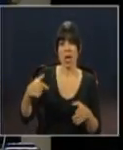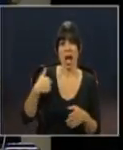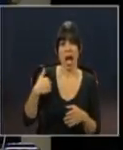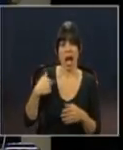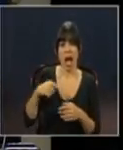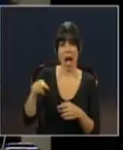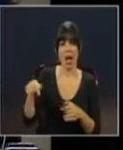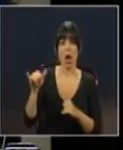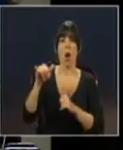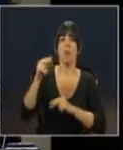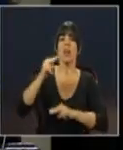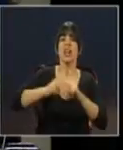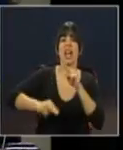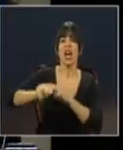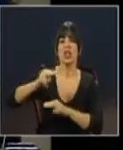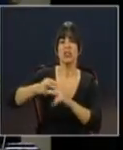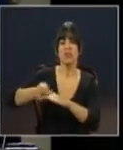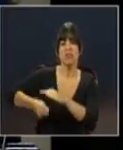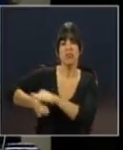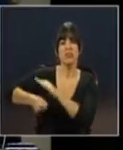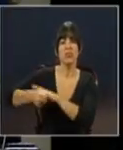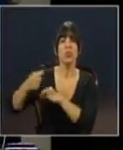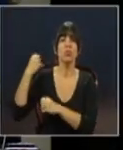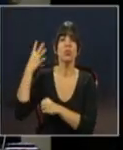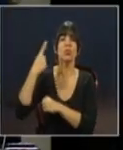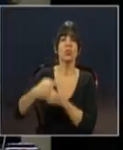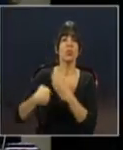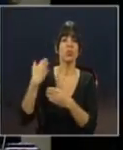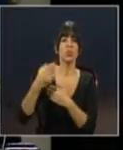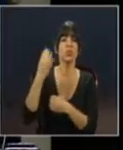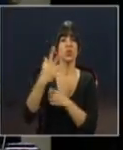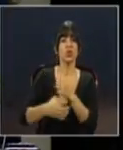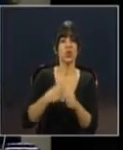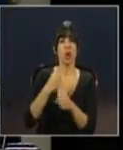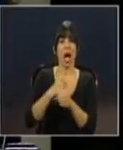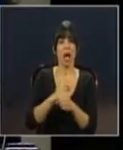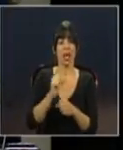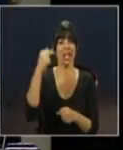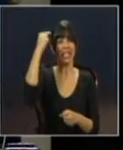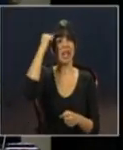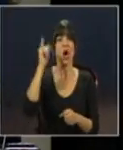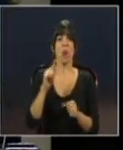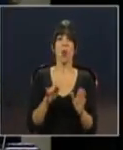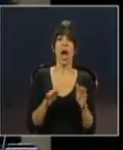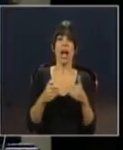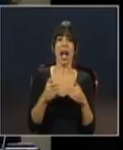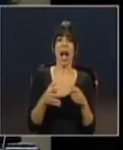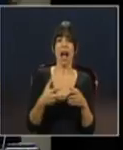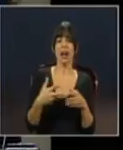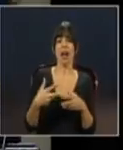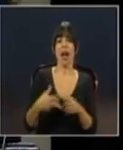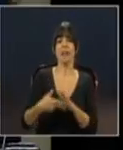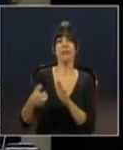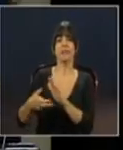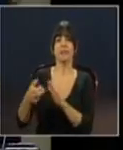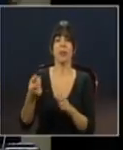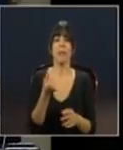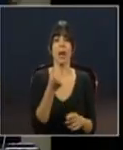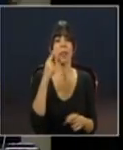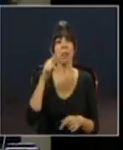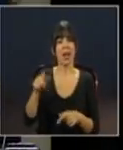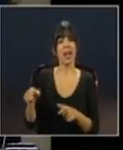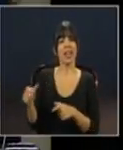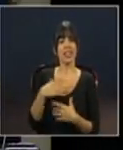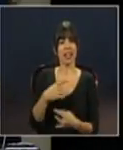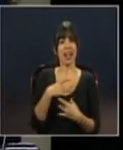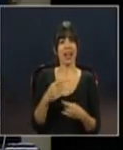las negociaciones espurias que por décadas convirtieron al Estado en virtual caja chica de intereses grandes y pequeños.